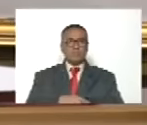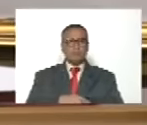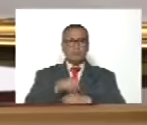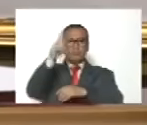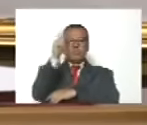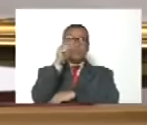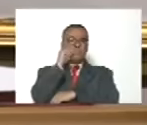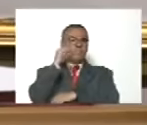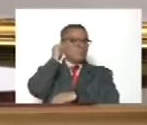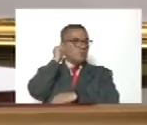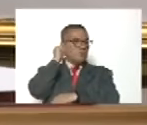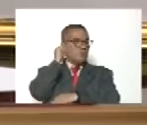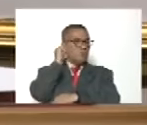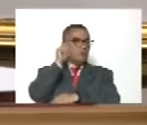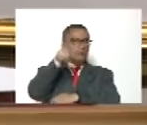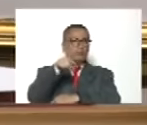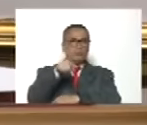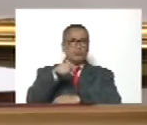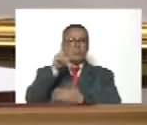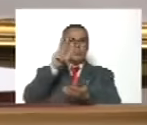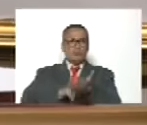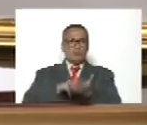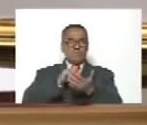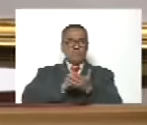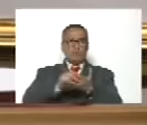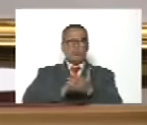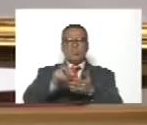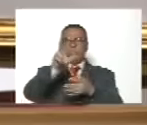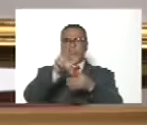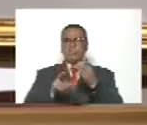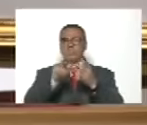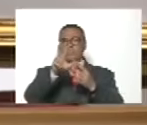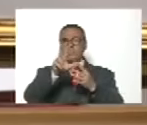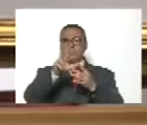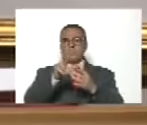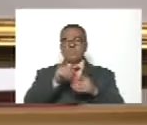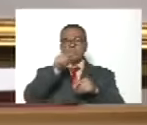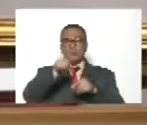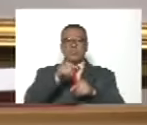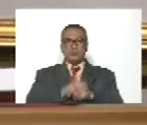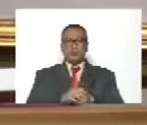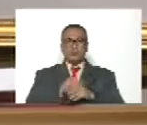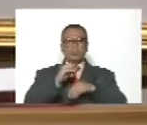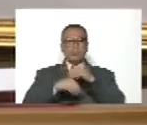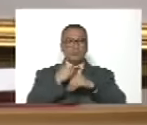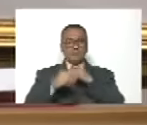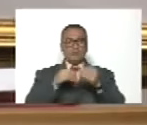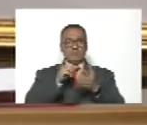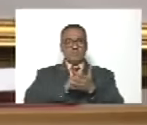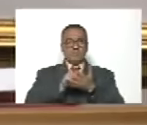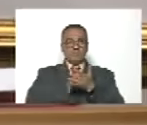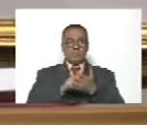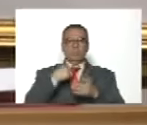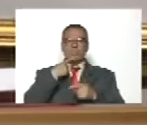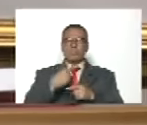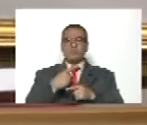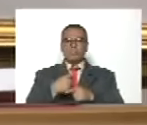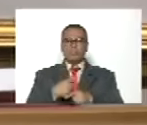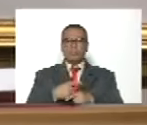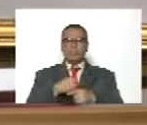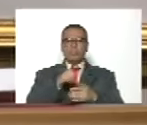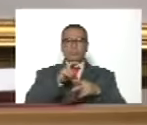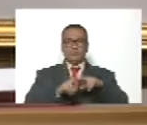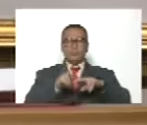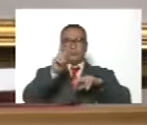las diputadas y diputados que estén a favor de la aprobación del artículo tercero, tal cual con la modificación solicitada en el